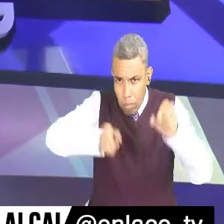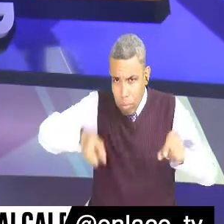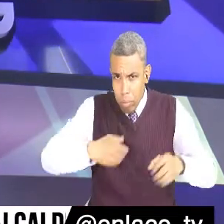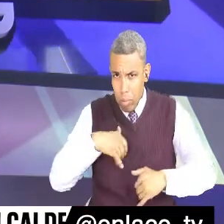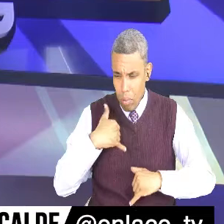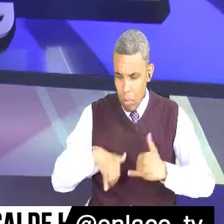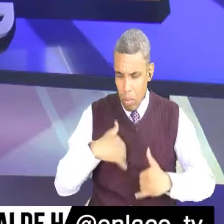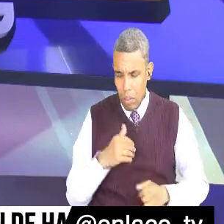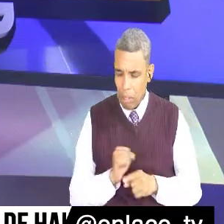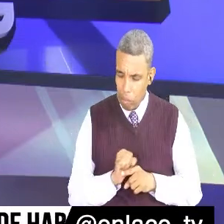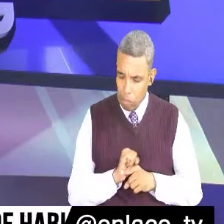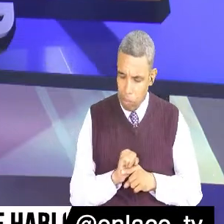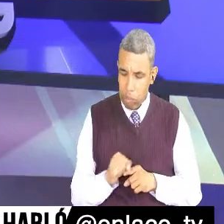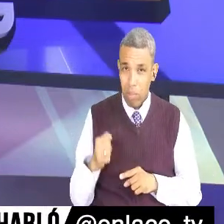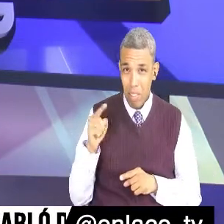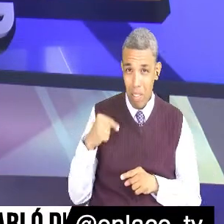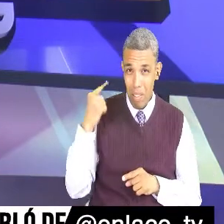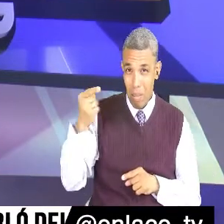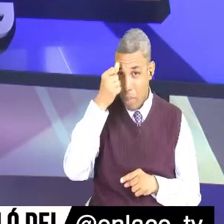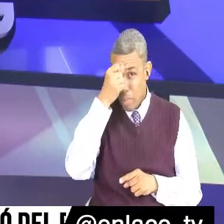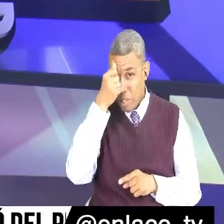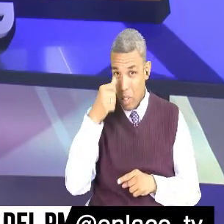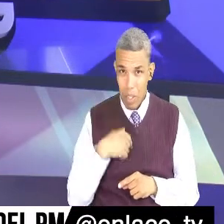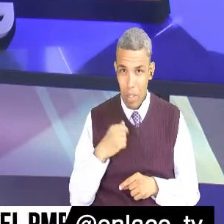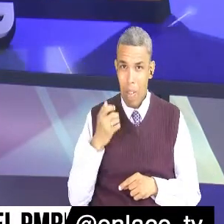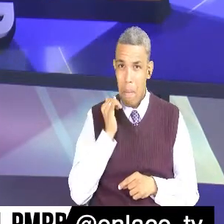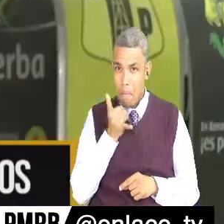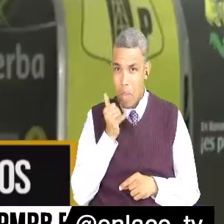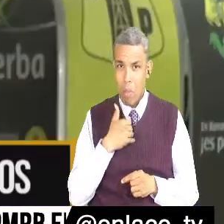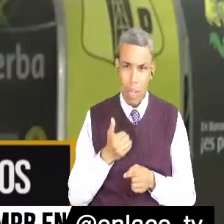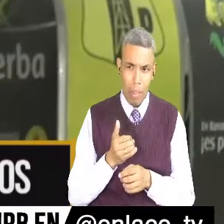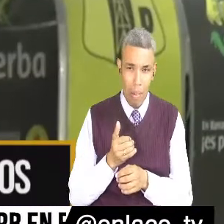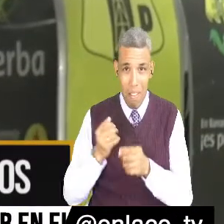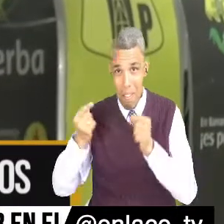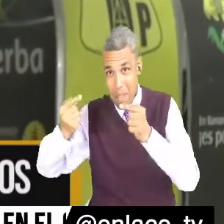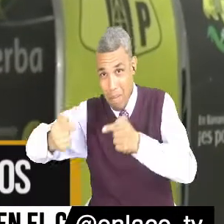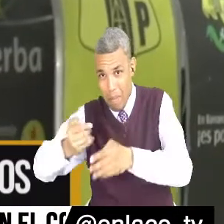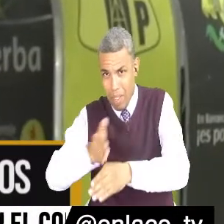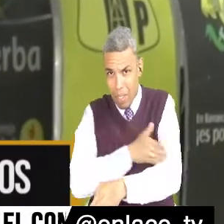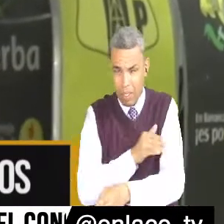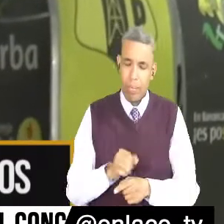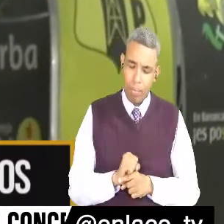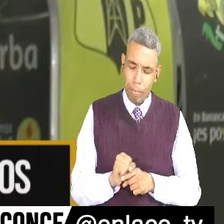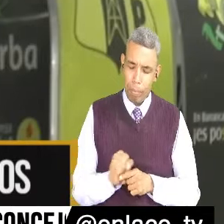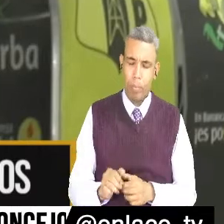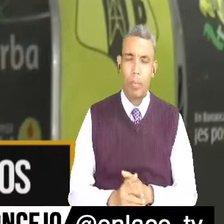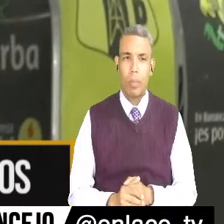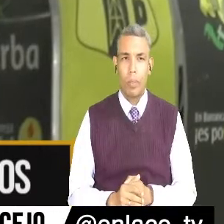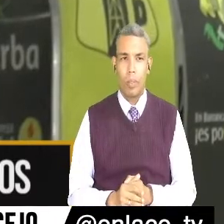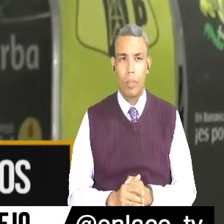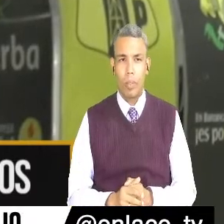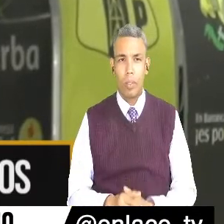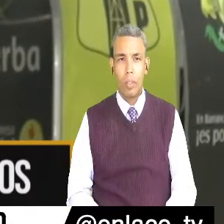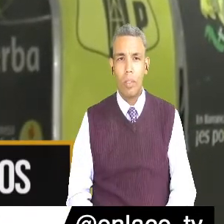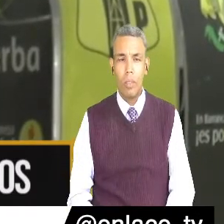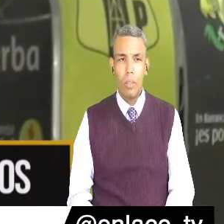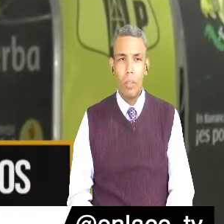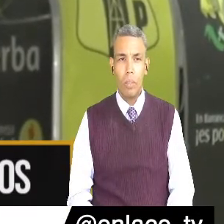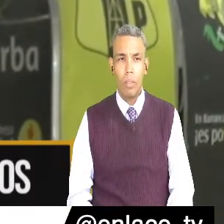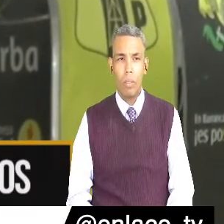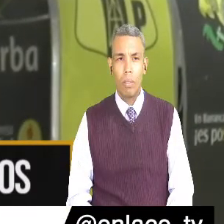a su encuentro el próximo domingo frente al Club Los Millonarios. Pienso que ahorita nos viene